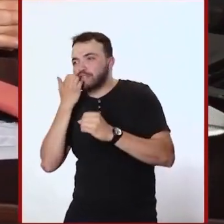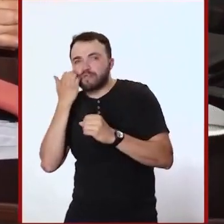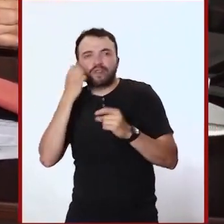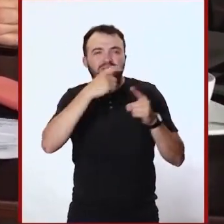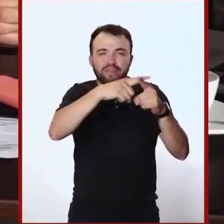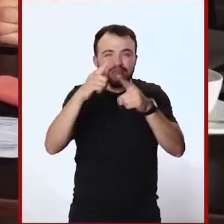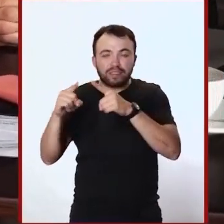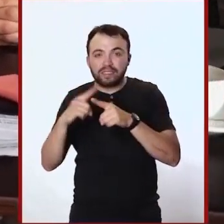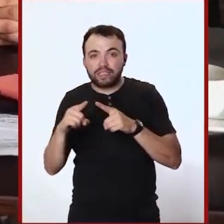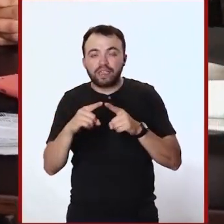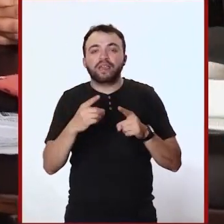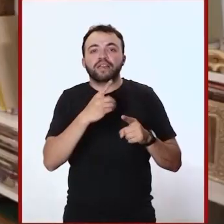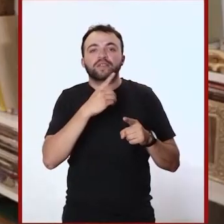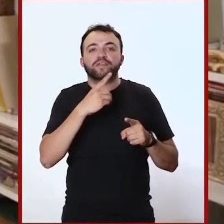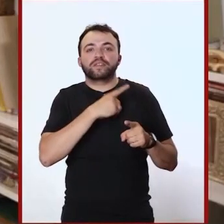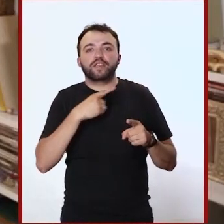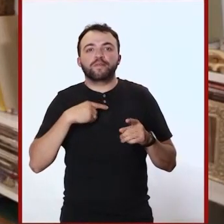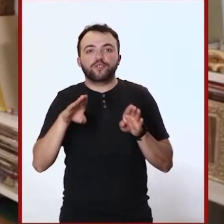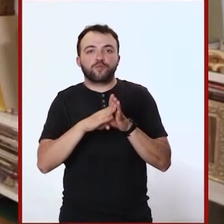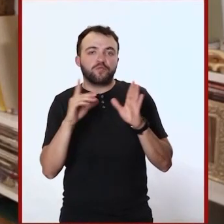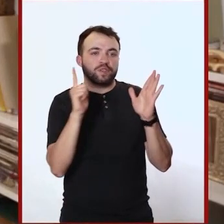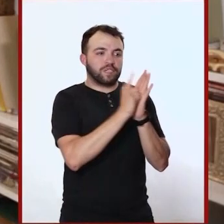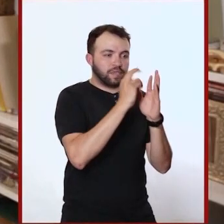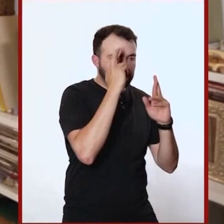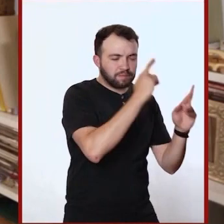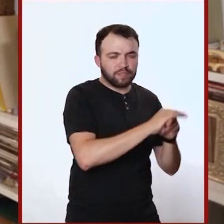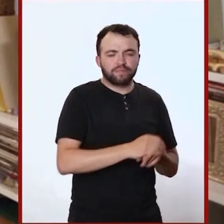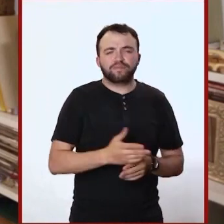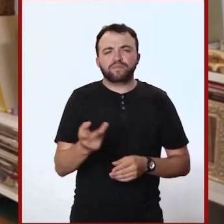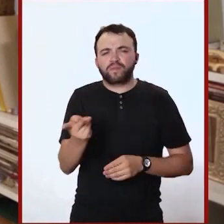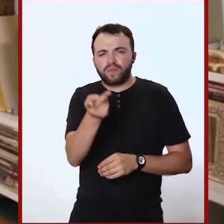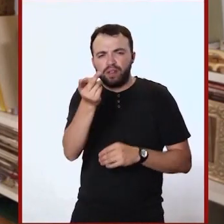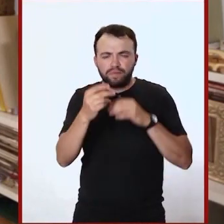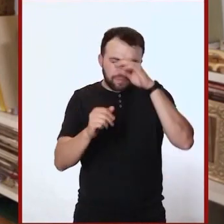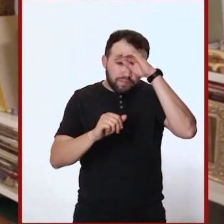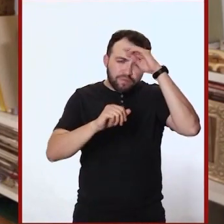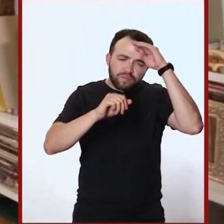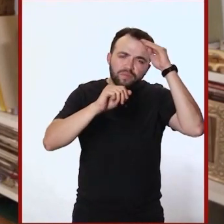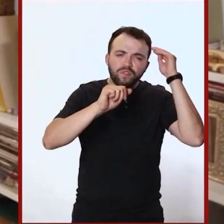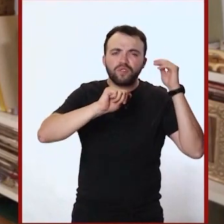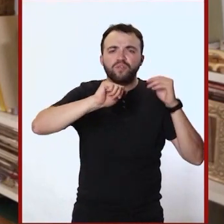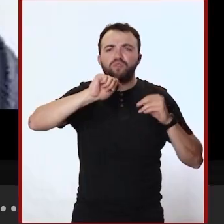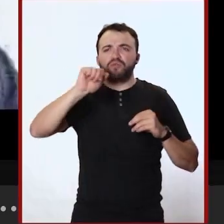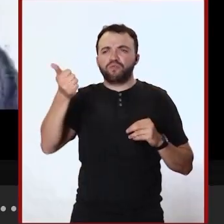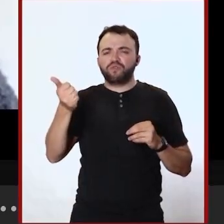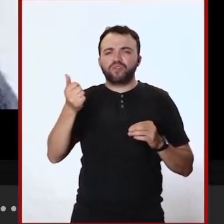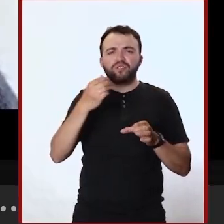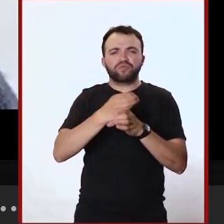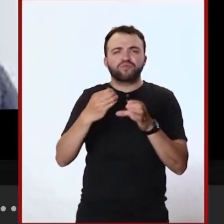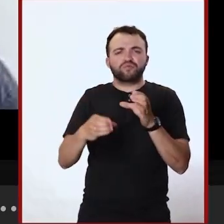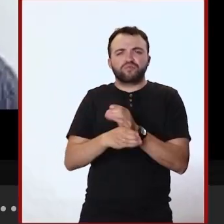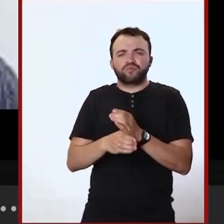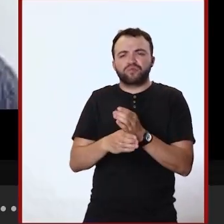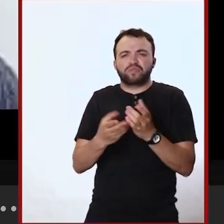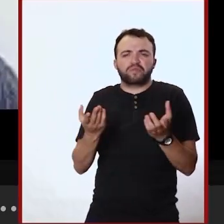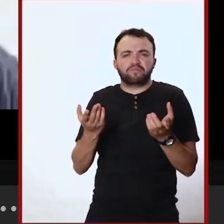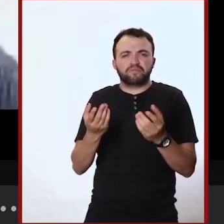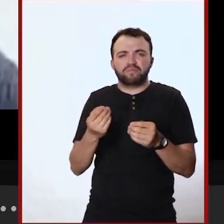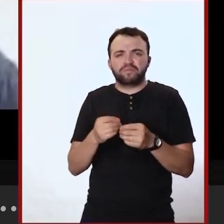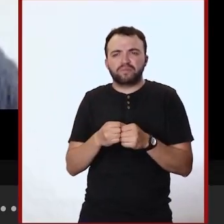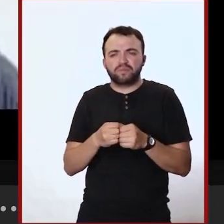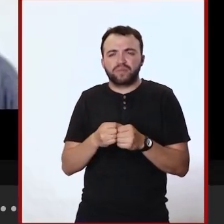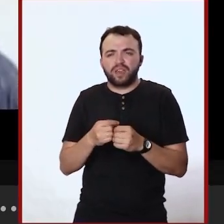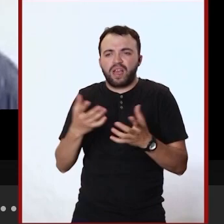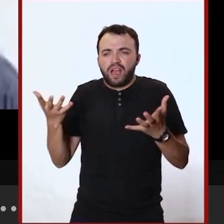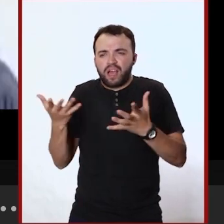todavía. Claro. Oye, Manuel, ¿y qué otras medidas se están tomando o cuáles piensas tú que deberían tomarse? Bueno, creo que hay que hacer un reconocimiento